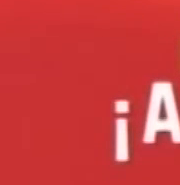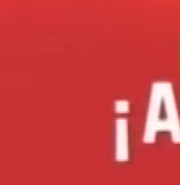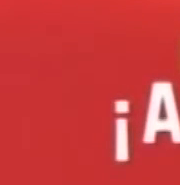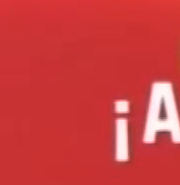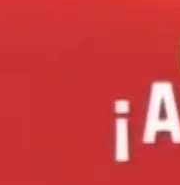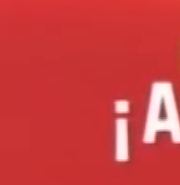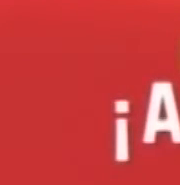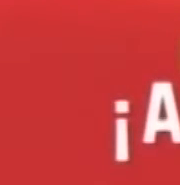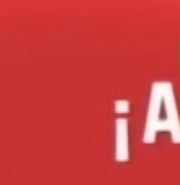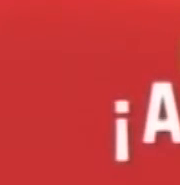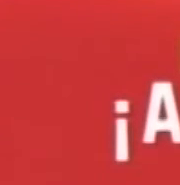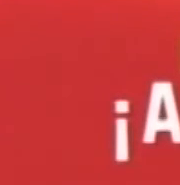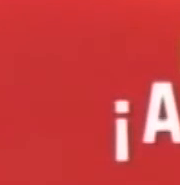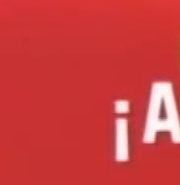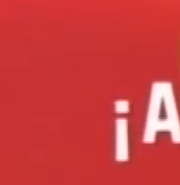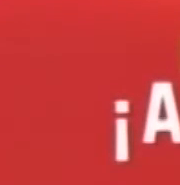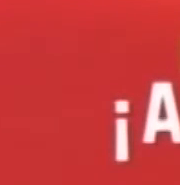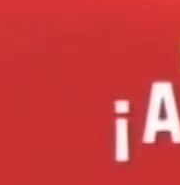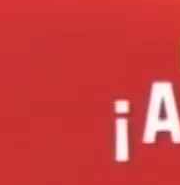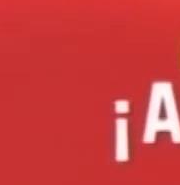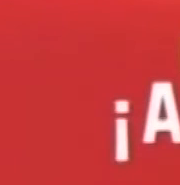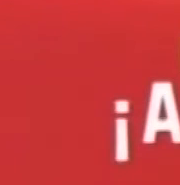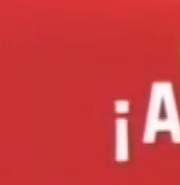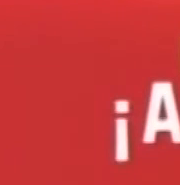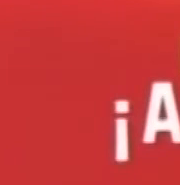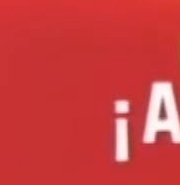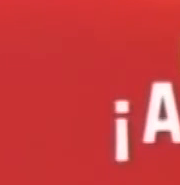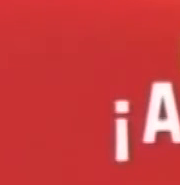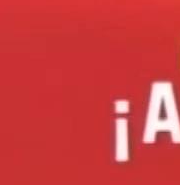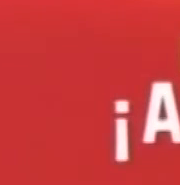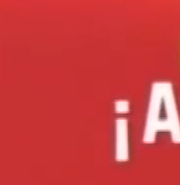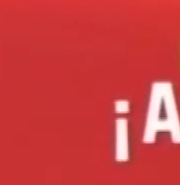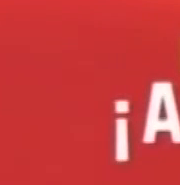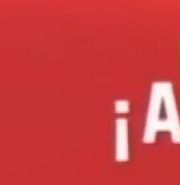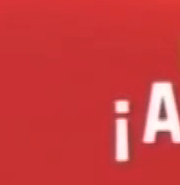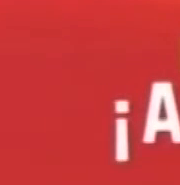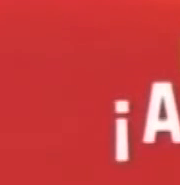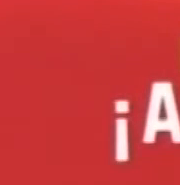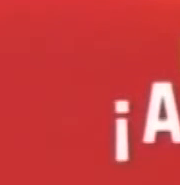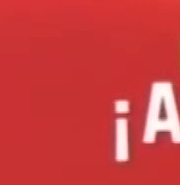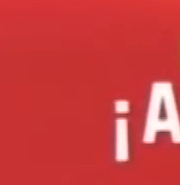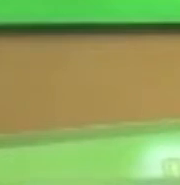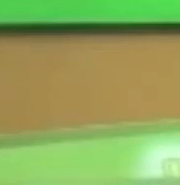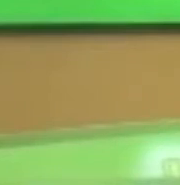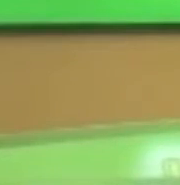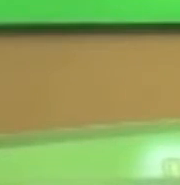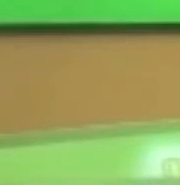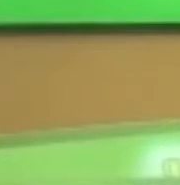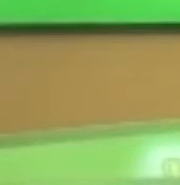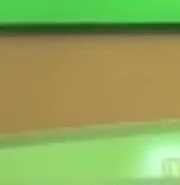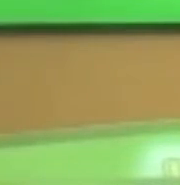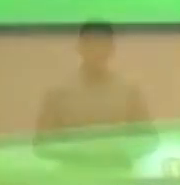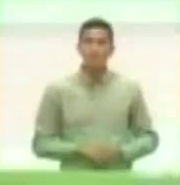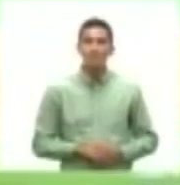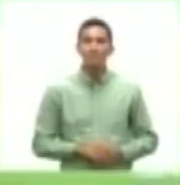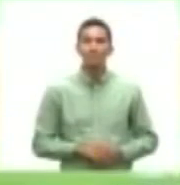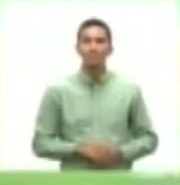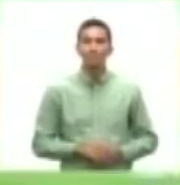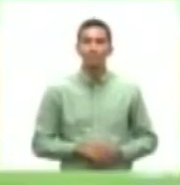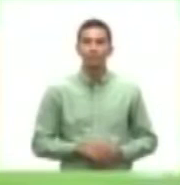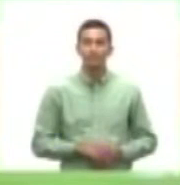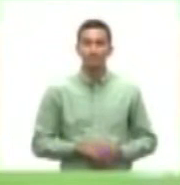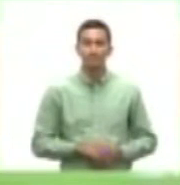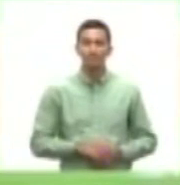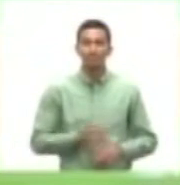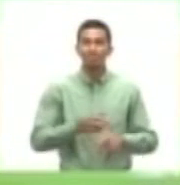colombianos. Celébralo con nuestras nuevas recetas y encuéntralas ya mismo en acomerpollo.com. A continuación, otros hechos